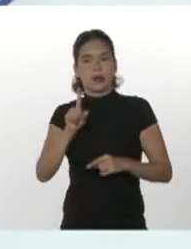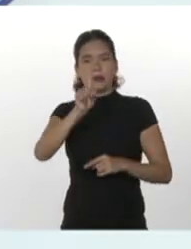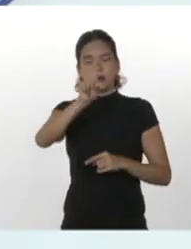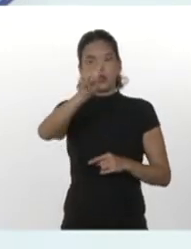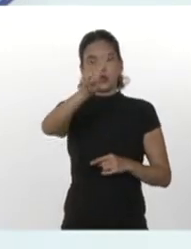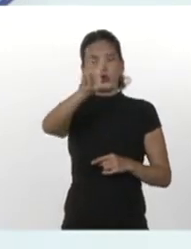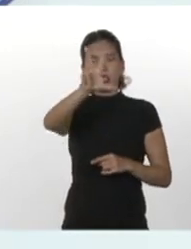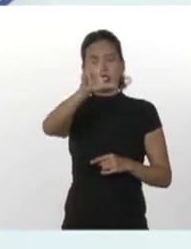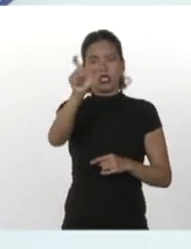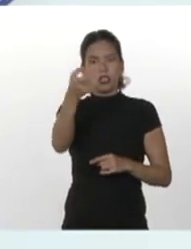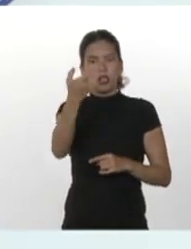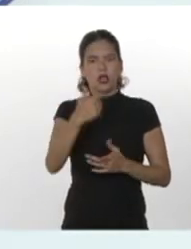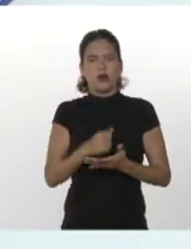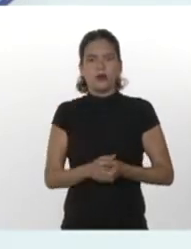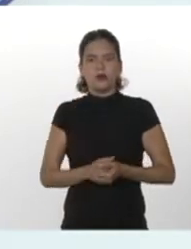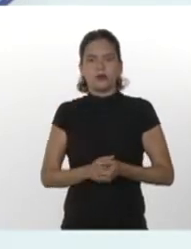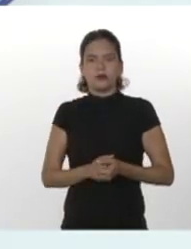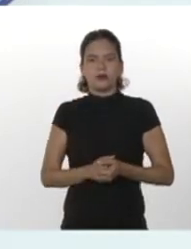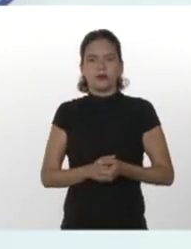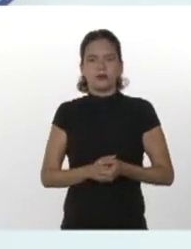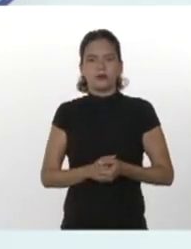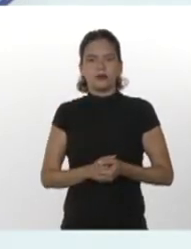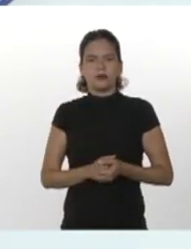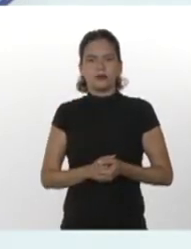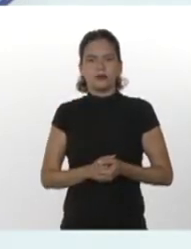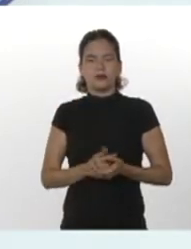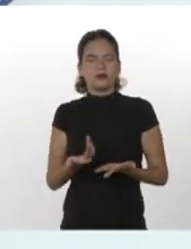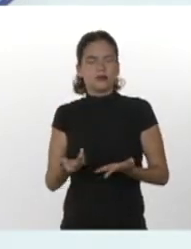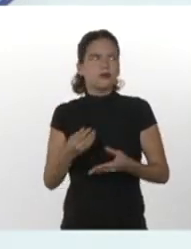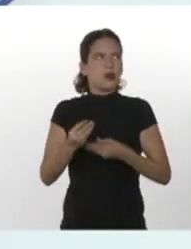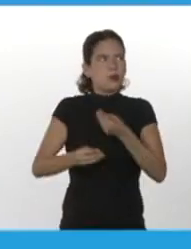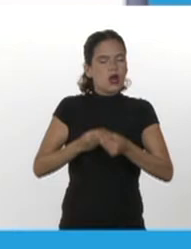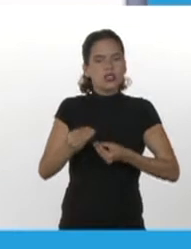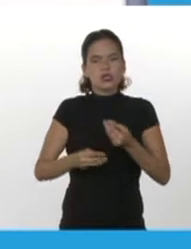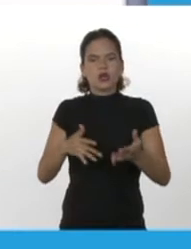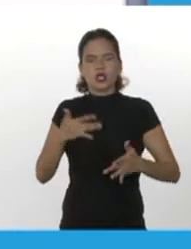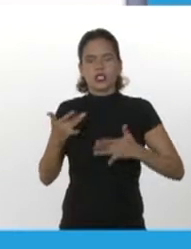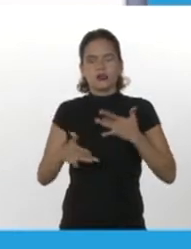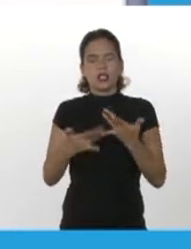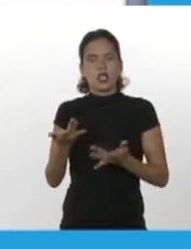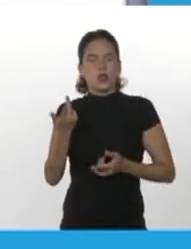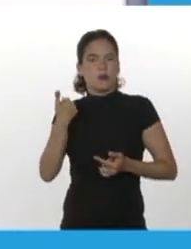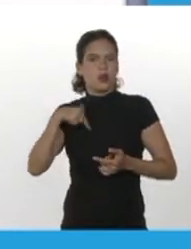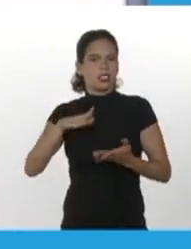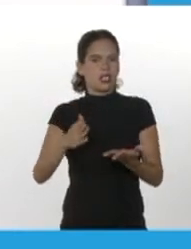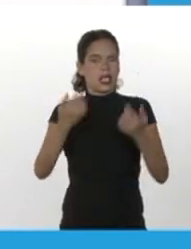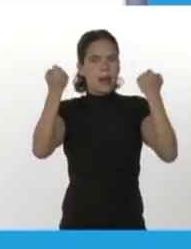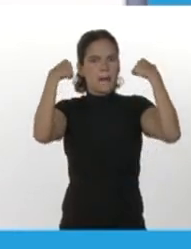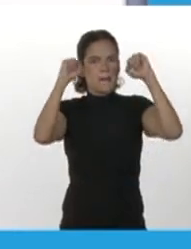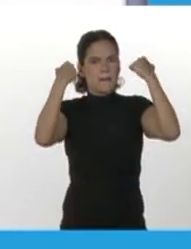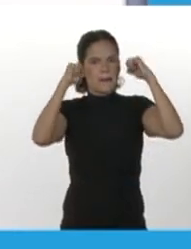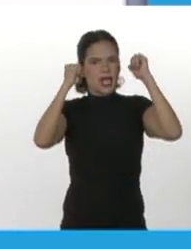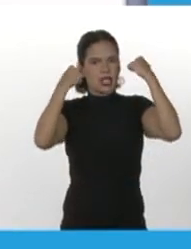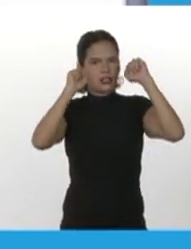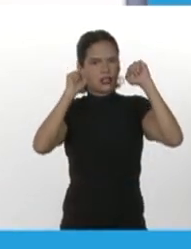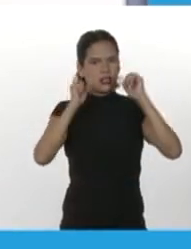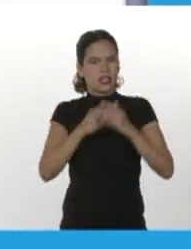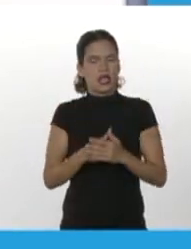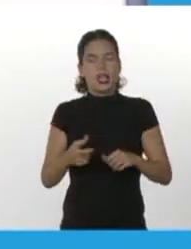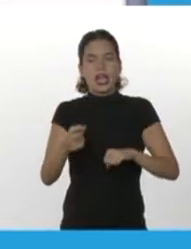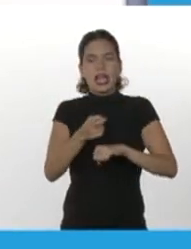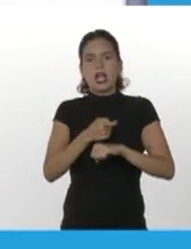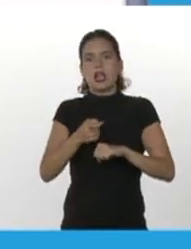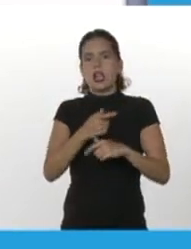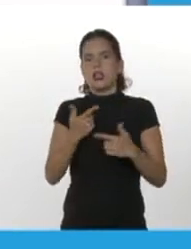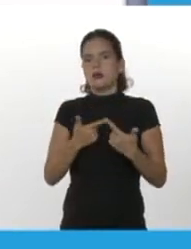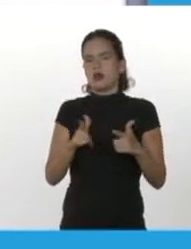primero, segundo y tercer grado. Vamos a tomar vamos a realizar una actividad donde vamos a tener que practicar el ejercicio de la